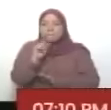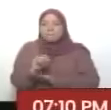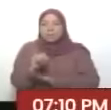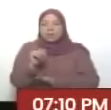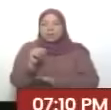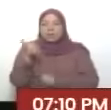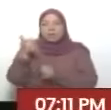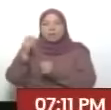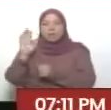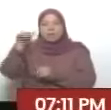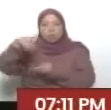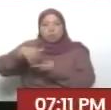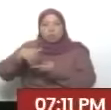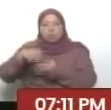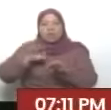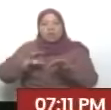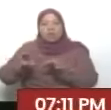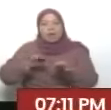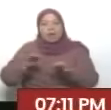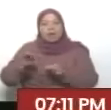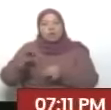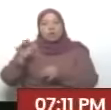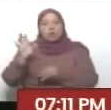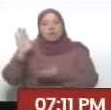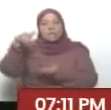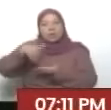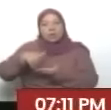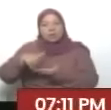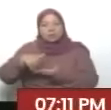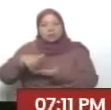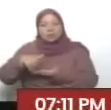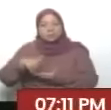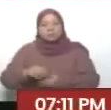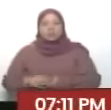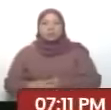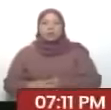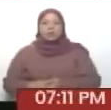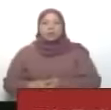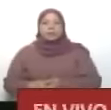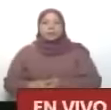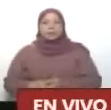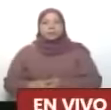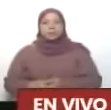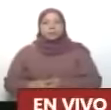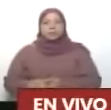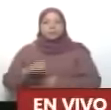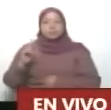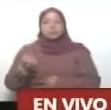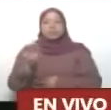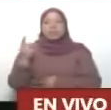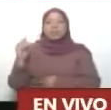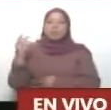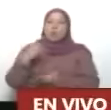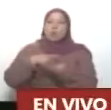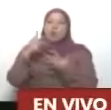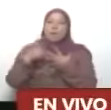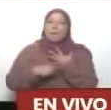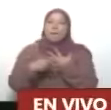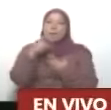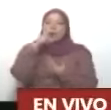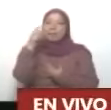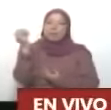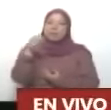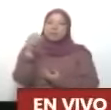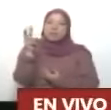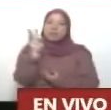al Teatro de la Ópera de Maracay y tuvimos el primer con Maduro Más de una región del